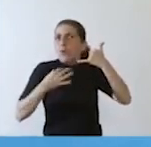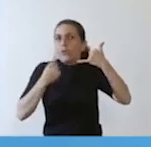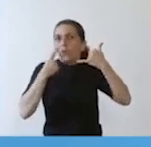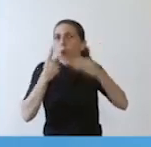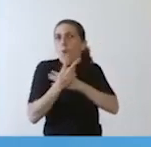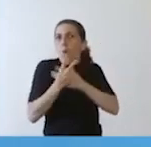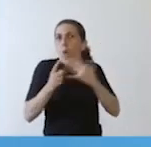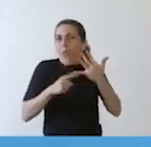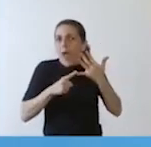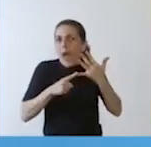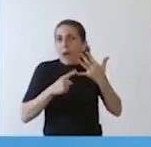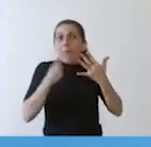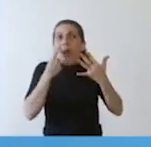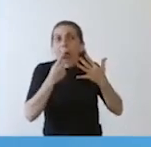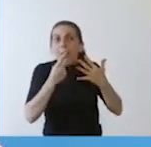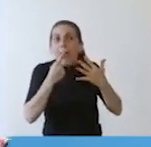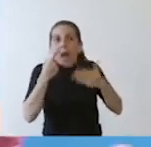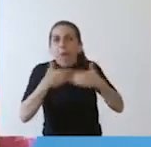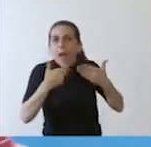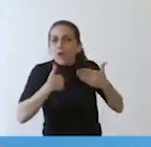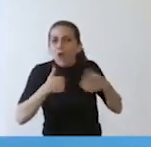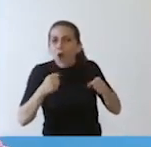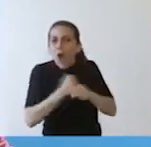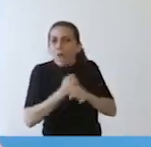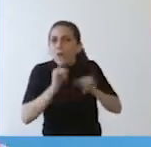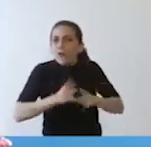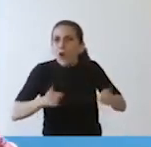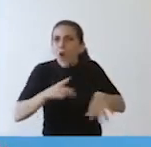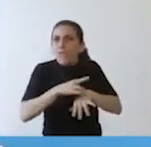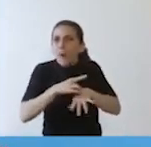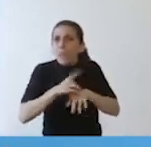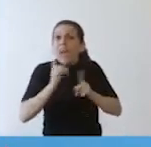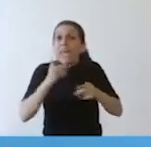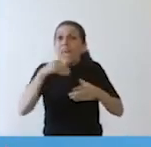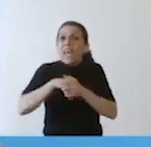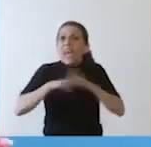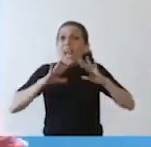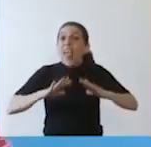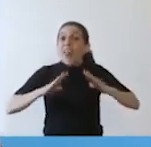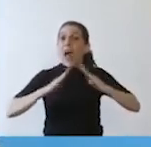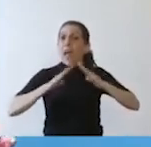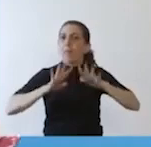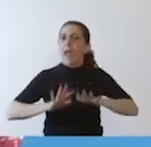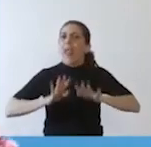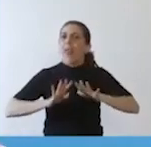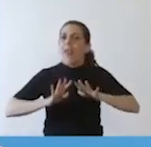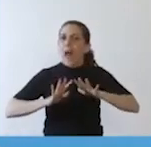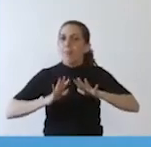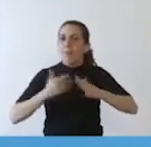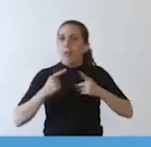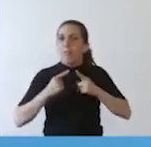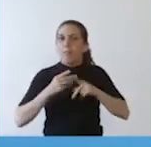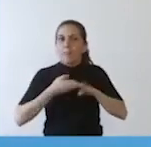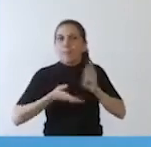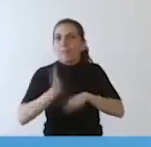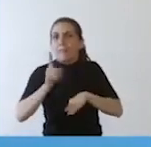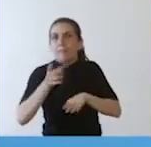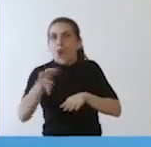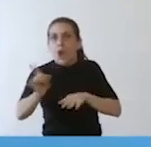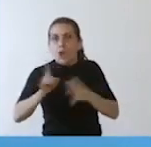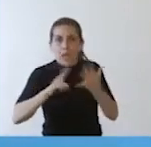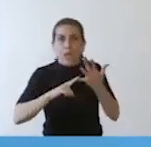cuidado para confirmar o descartar el caso y trabajar en lo que es aislamiento, en el aislamiento de la persona y de sus contactos en esta fase